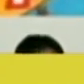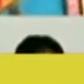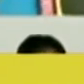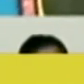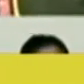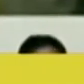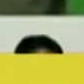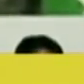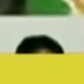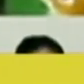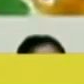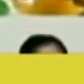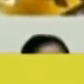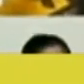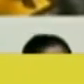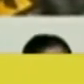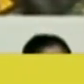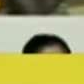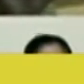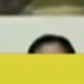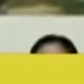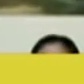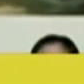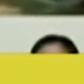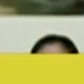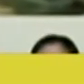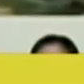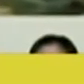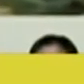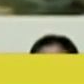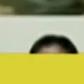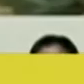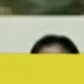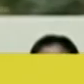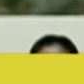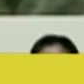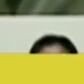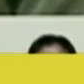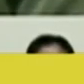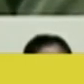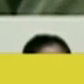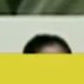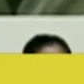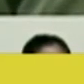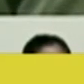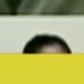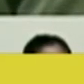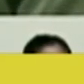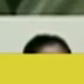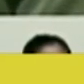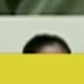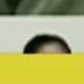para colmar las aflicciones por la paz y la libertad, como lo hemos